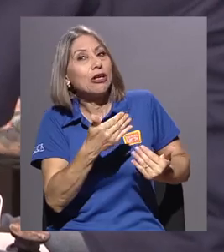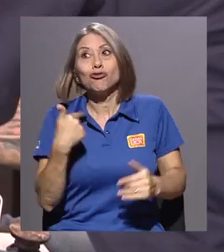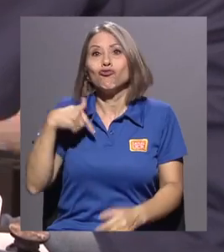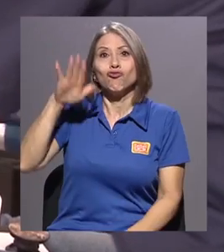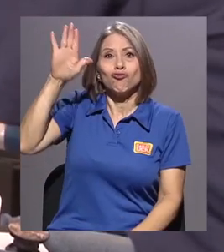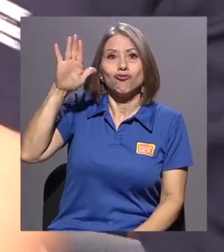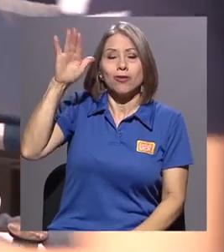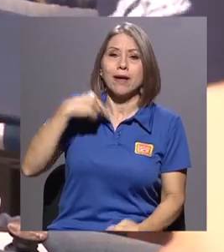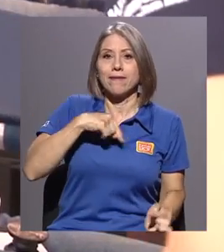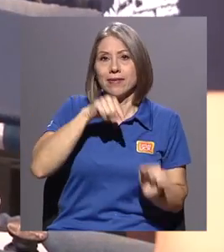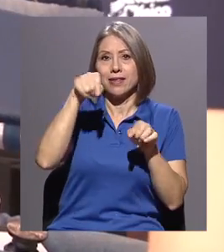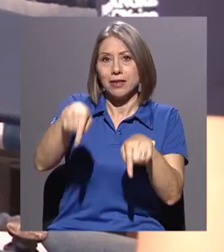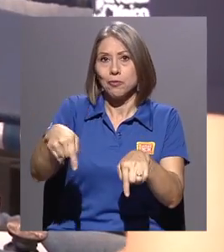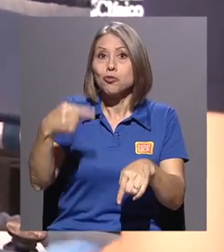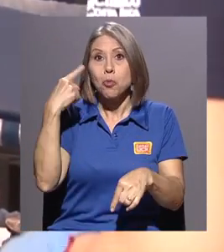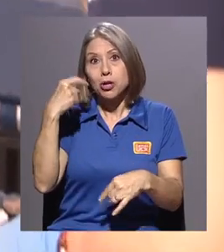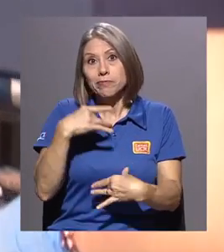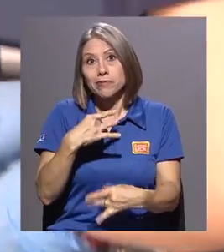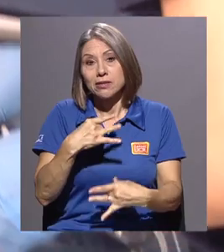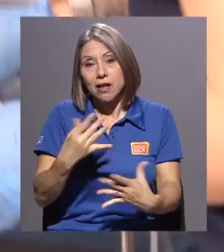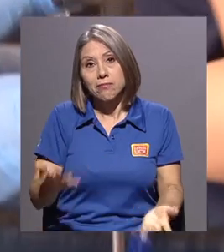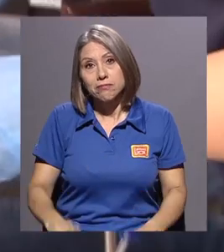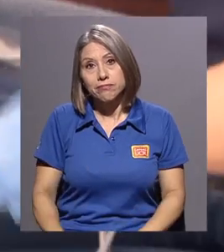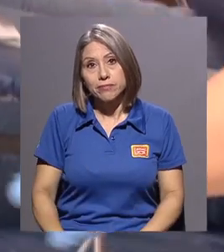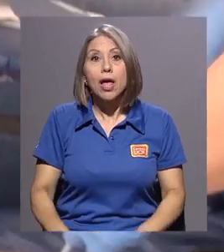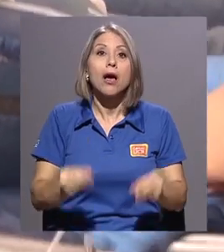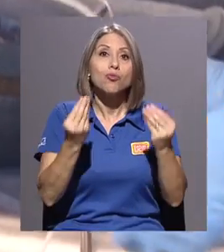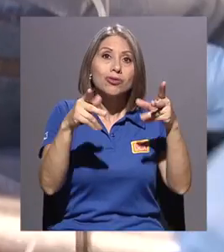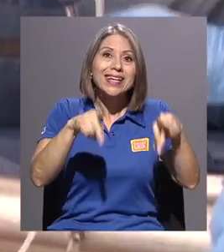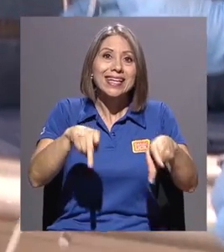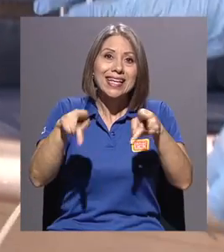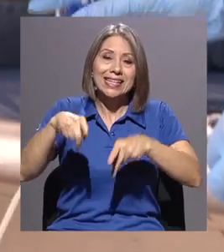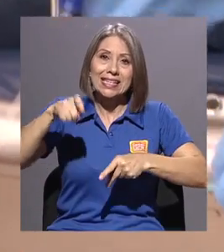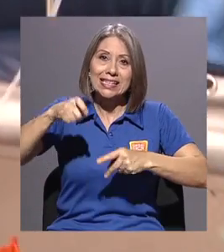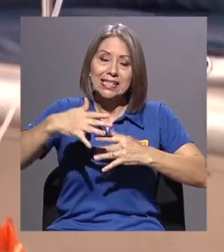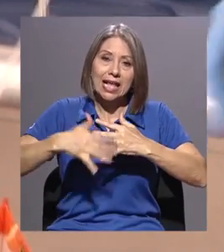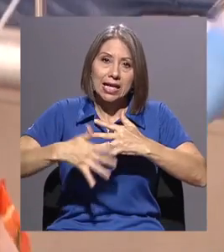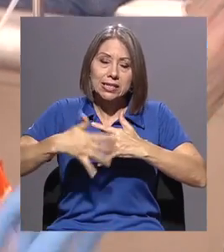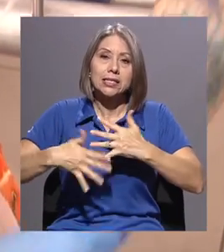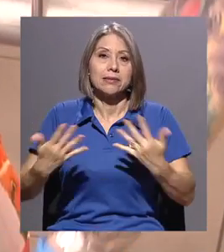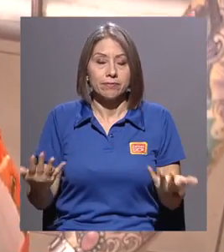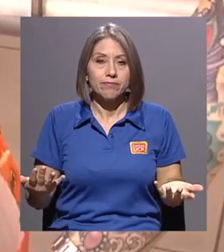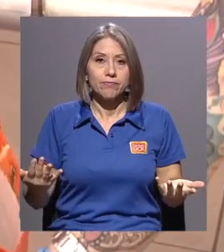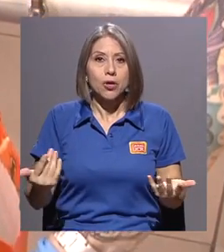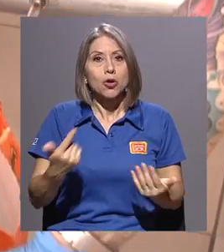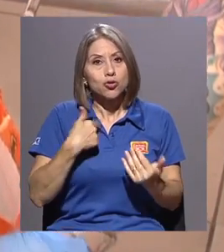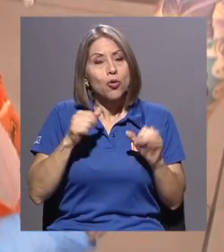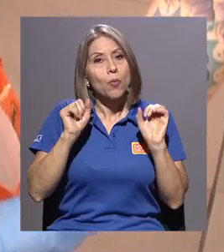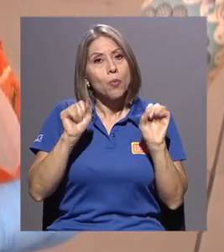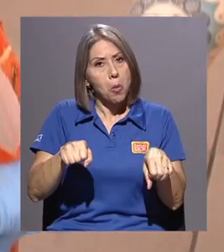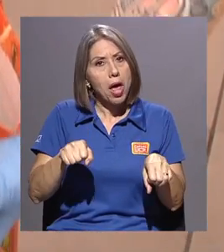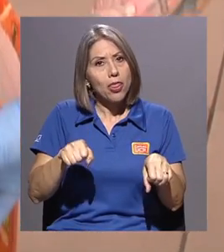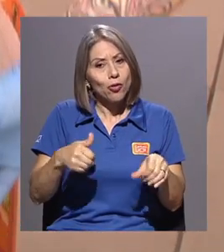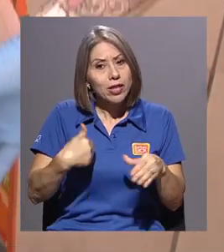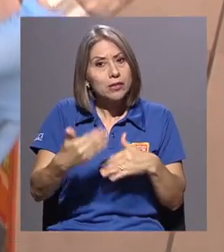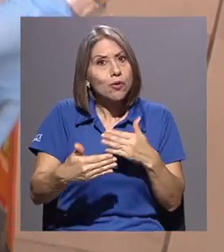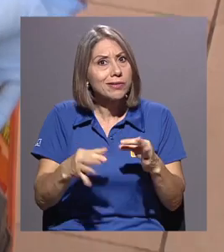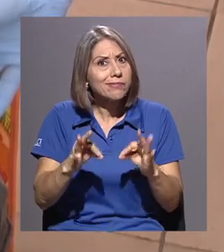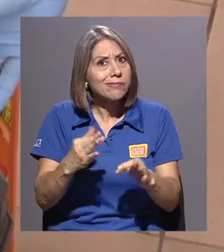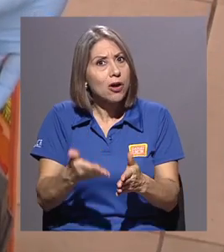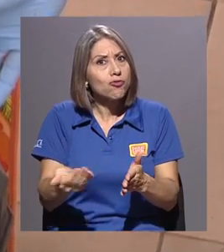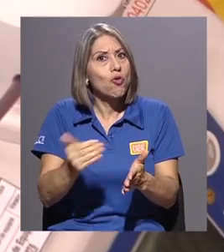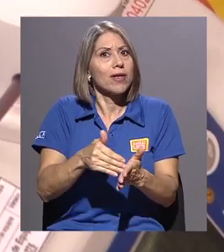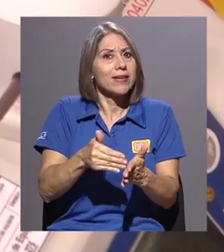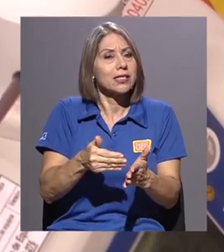me pareció una idea muy interesante. Entonces, que hay gente que la necesita, entonces yo puedo recuperar esa sangre, pero esas personas